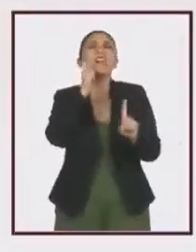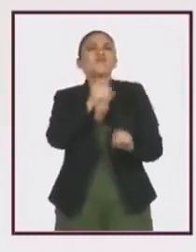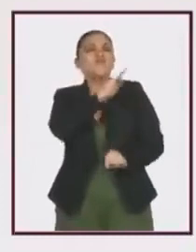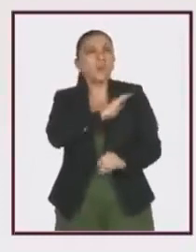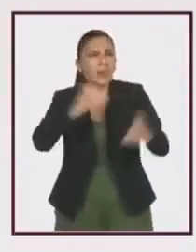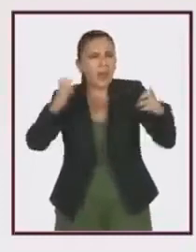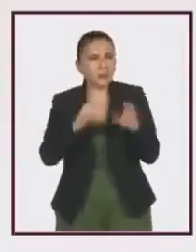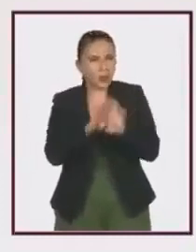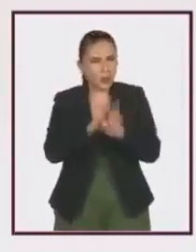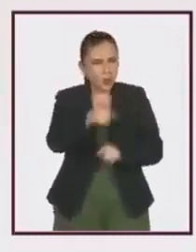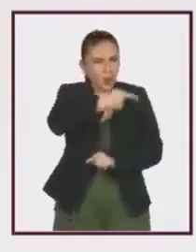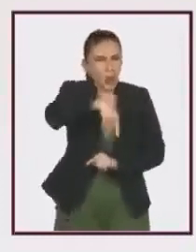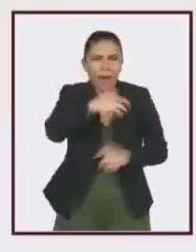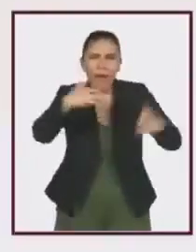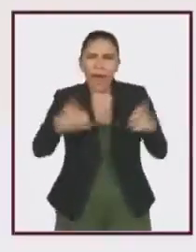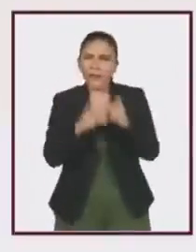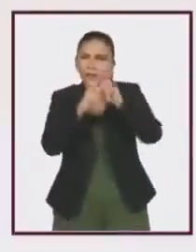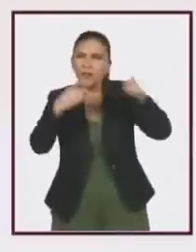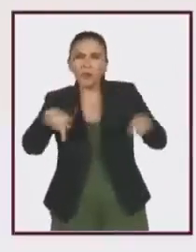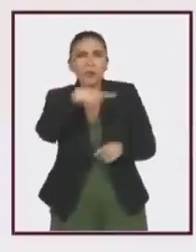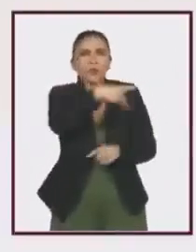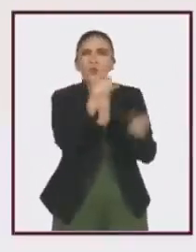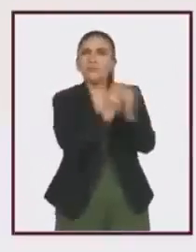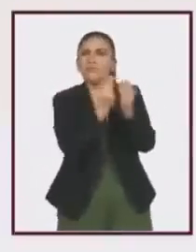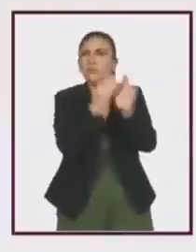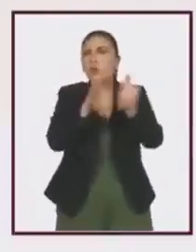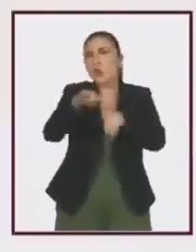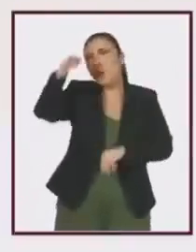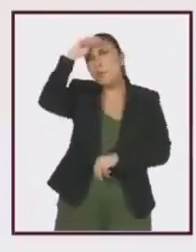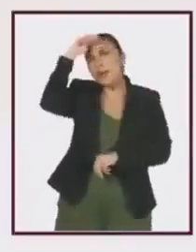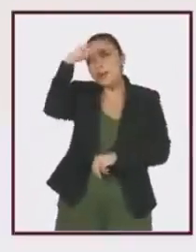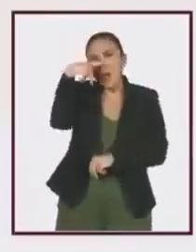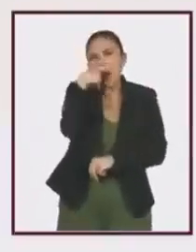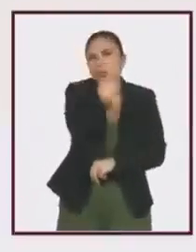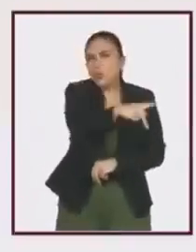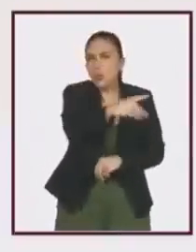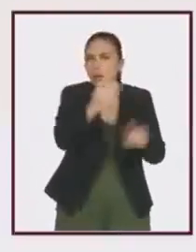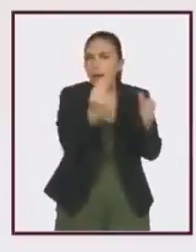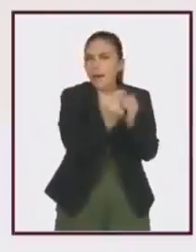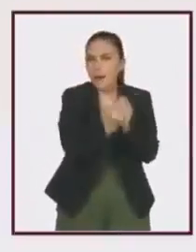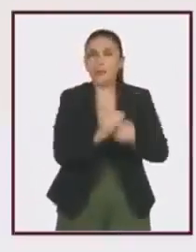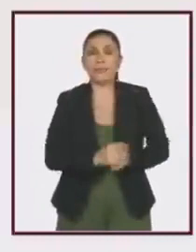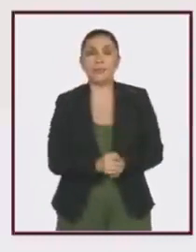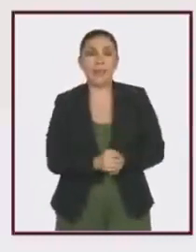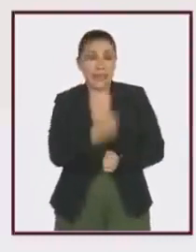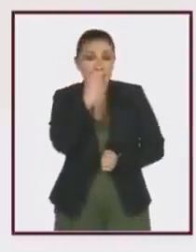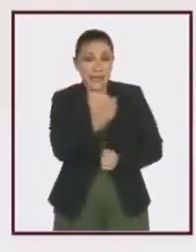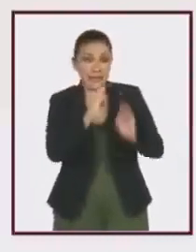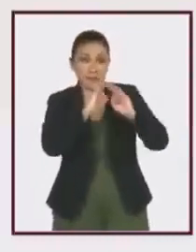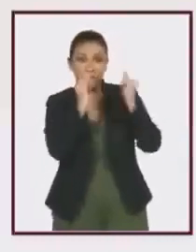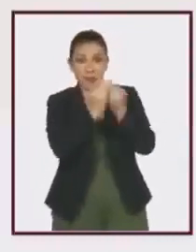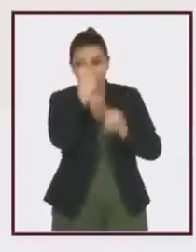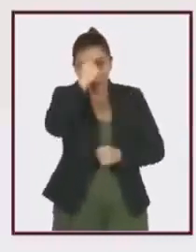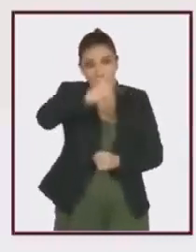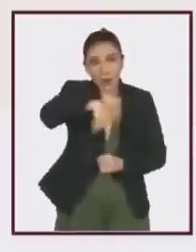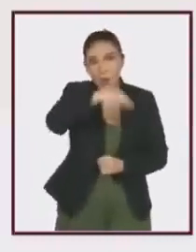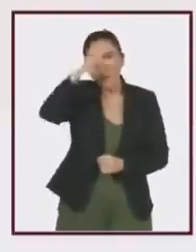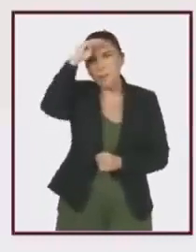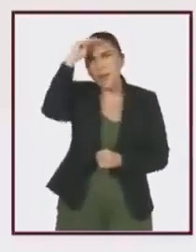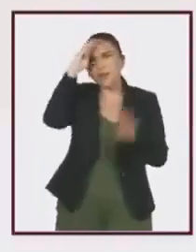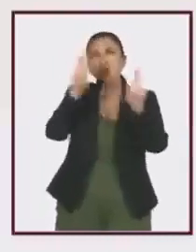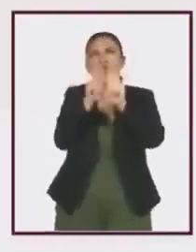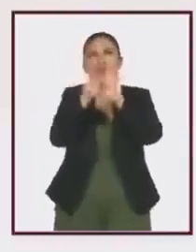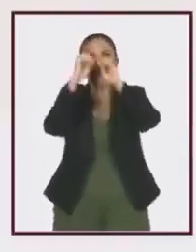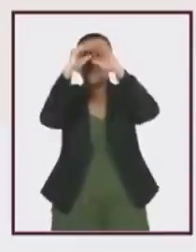puedan desarrollar una forma de pensar propia y que esta forma de pensar propia les permita analizar y